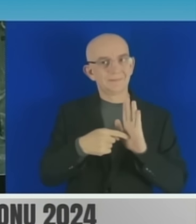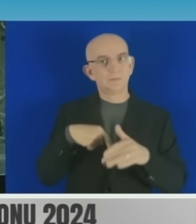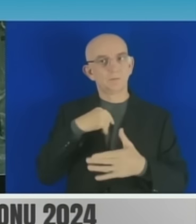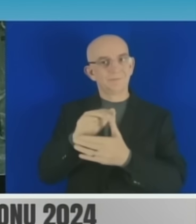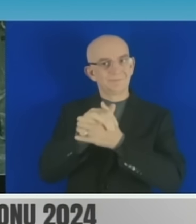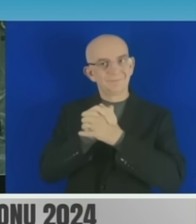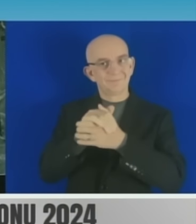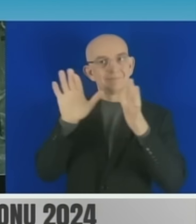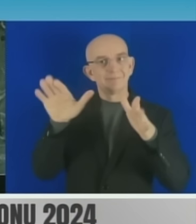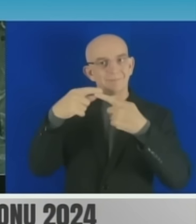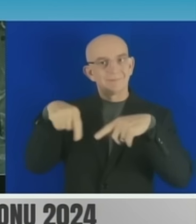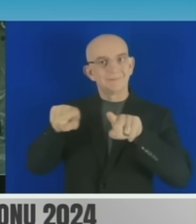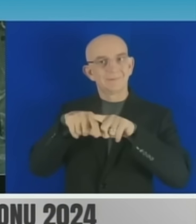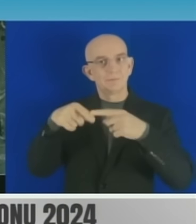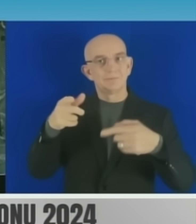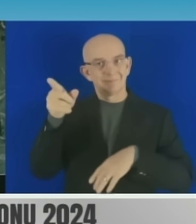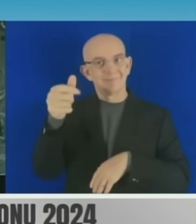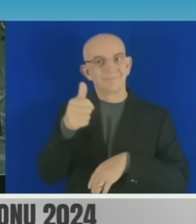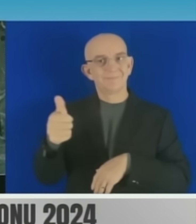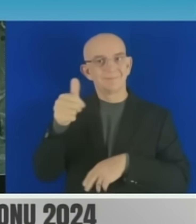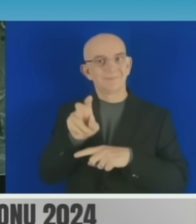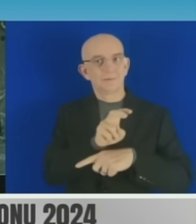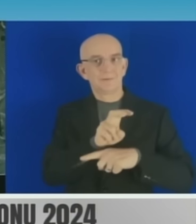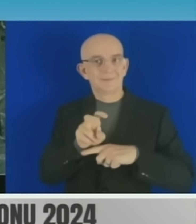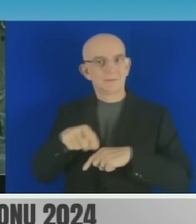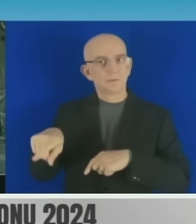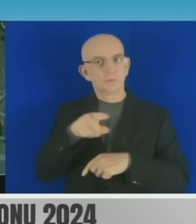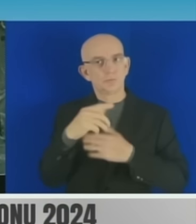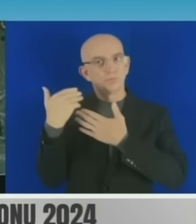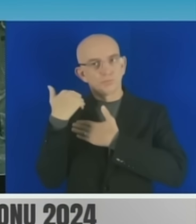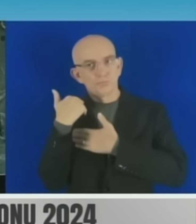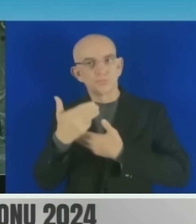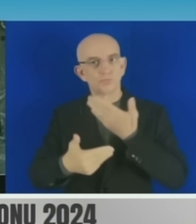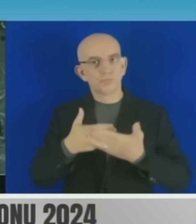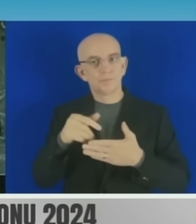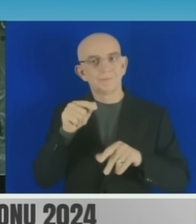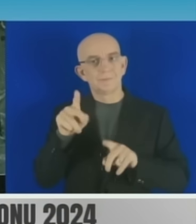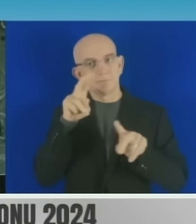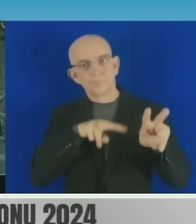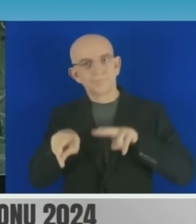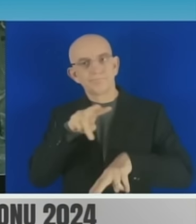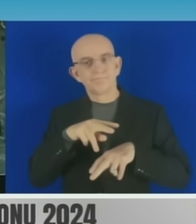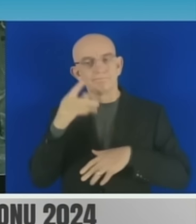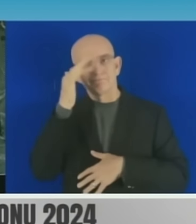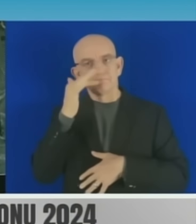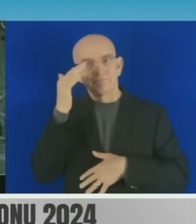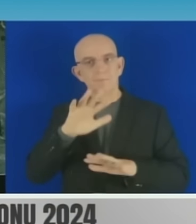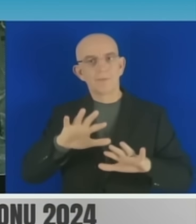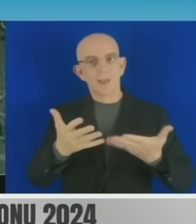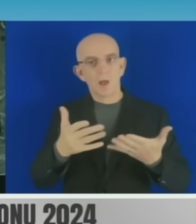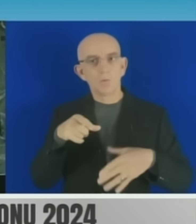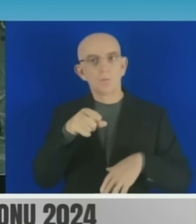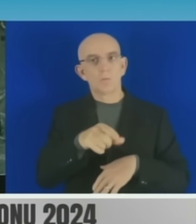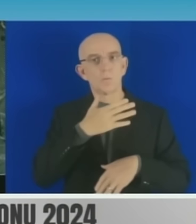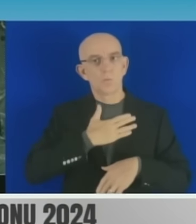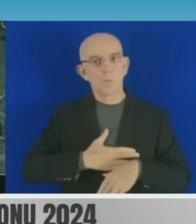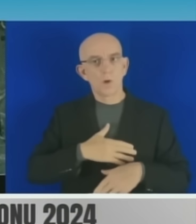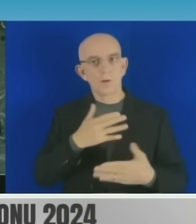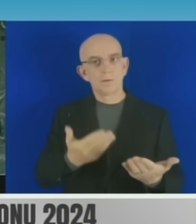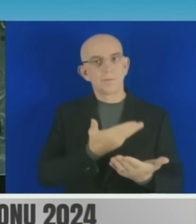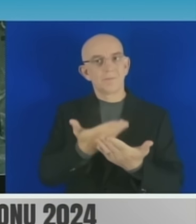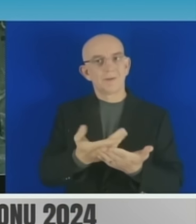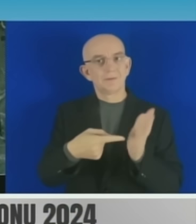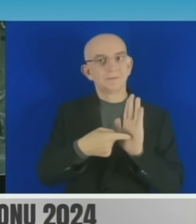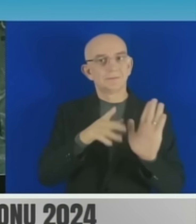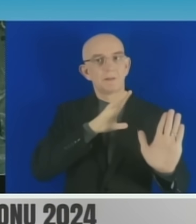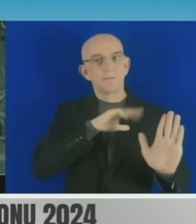favorablemente la aplicación de Palestina para convertirse en Estado miembro de pleno derecho de la Organización de Naciones Unidas.